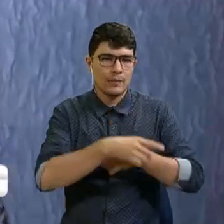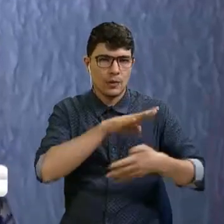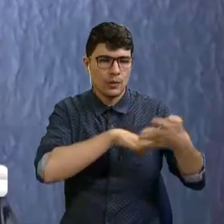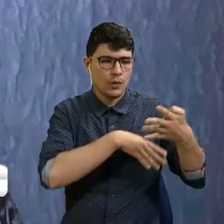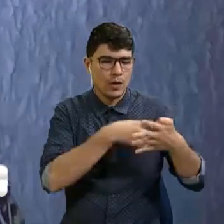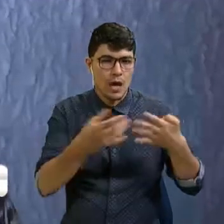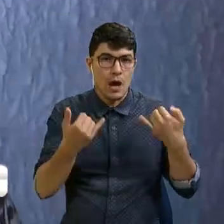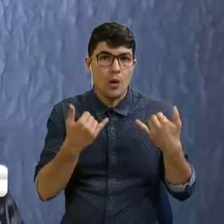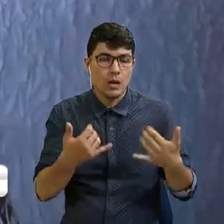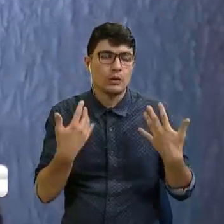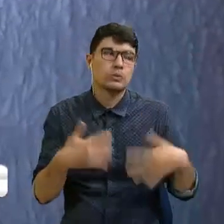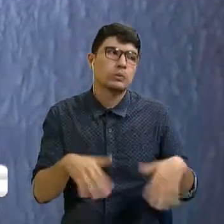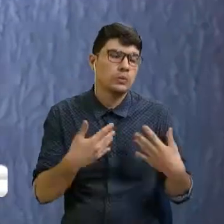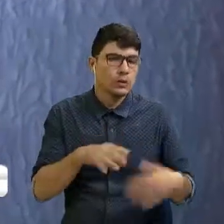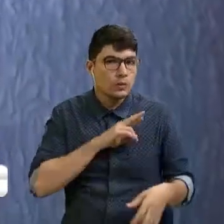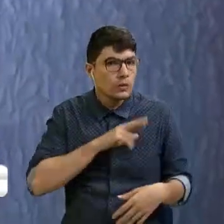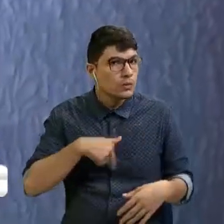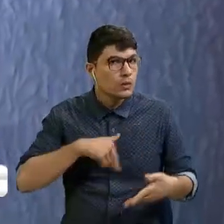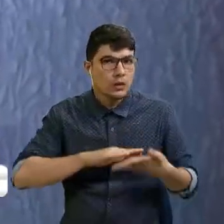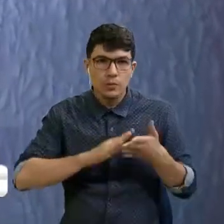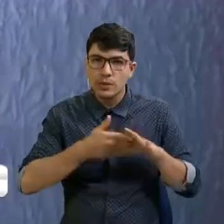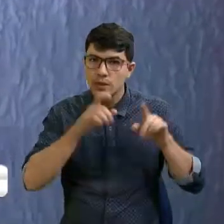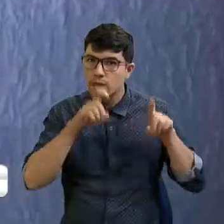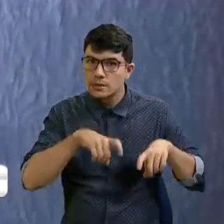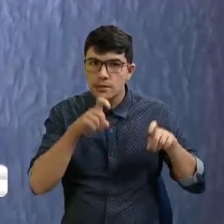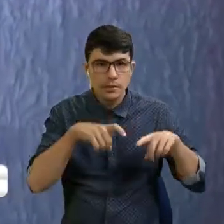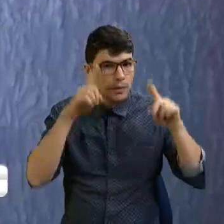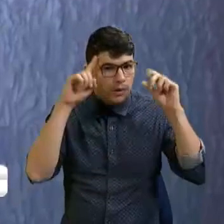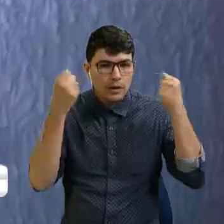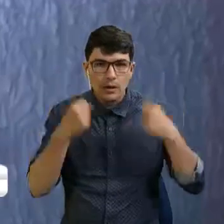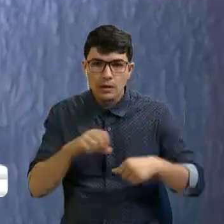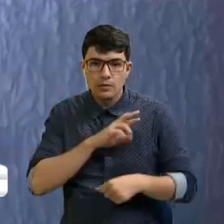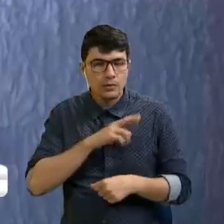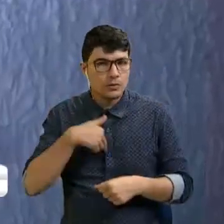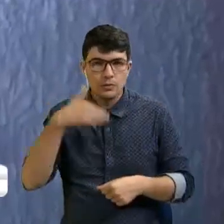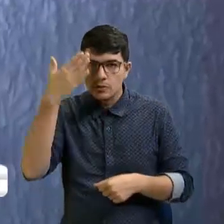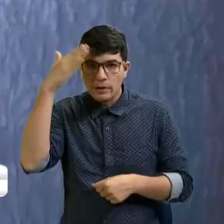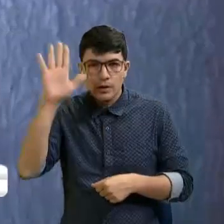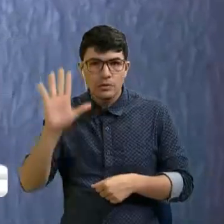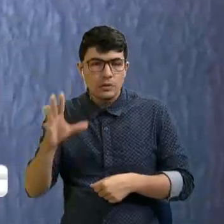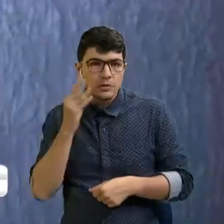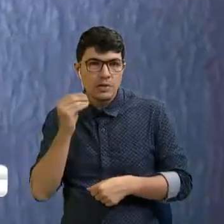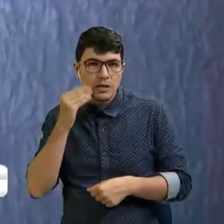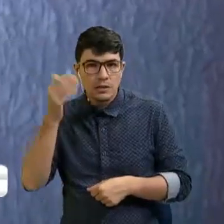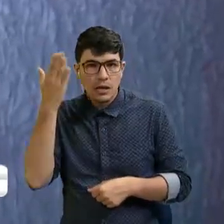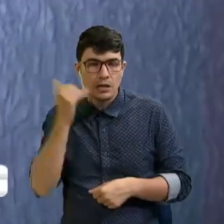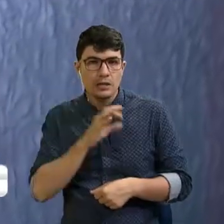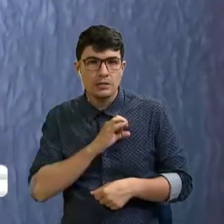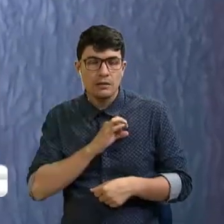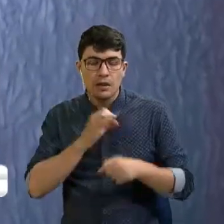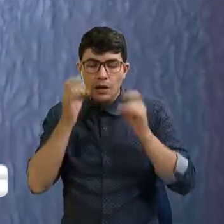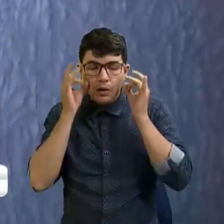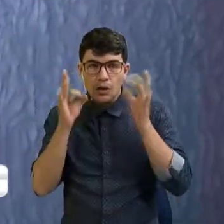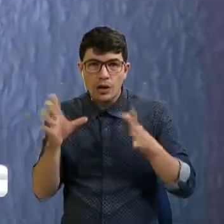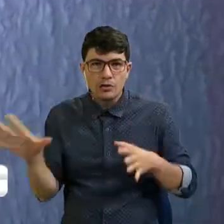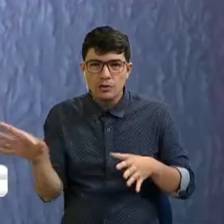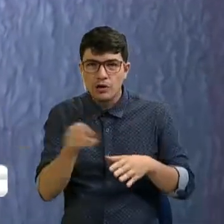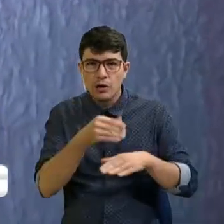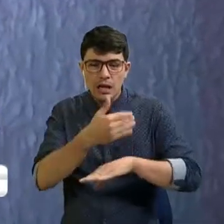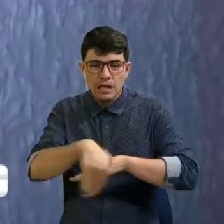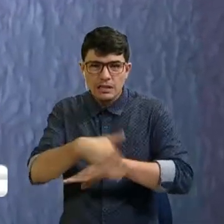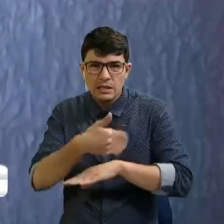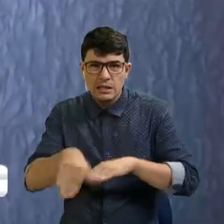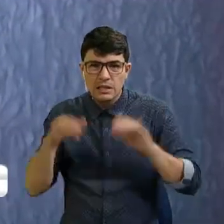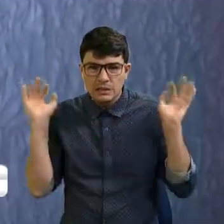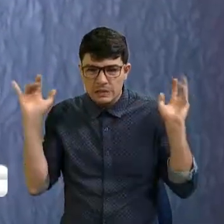muchísima falta y lo estábamos necesitando y estábamos preocupados que no seamos cómo hacer porque la experiencia que tuvimos el sábado pasado fue increíble todas las calles infestadas